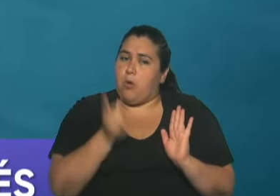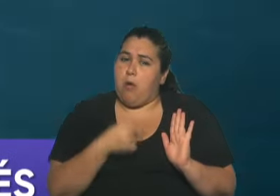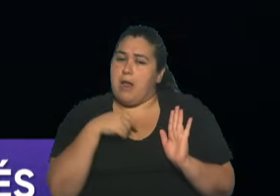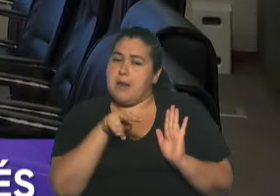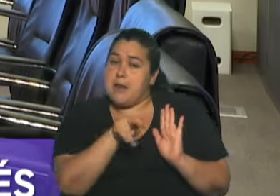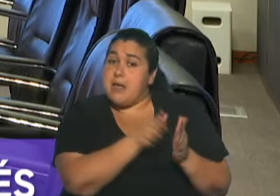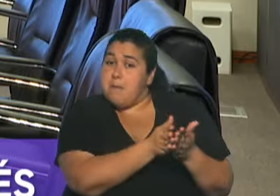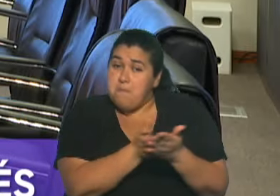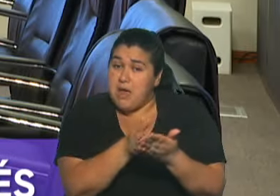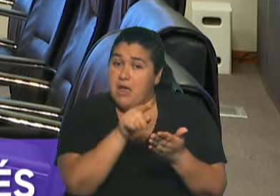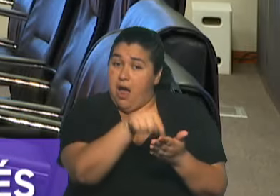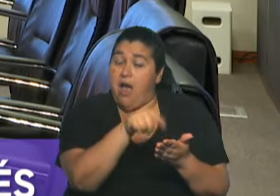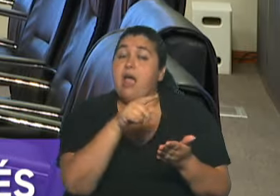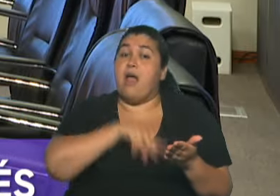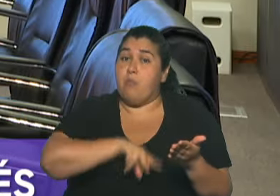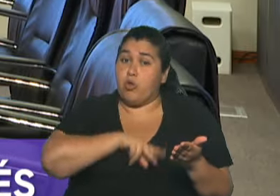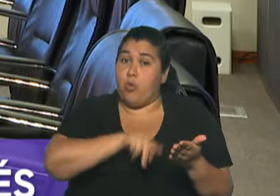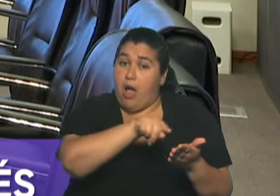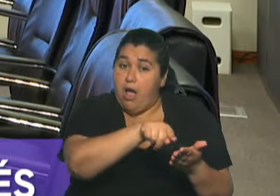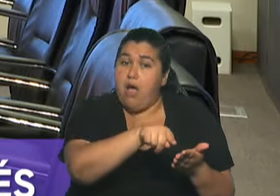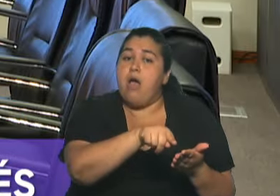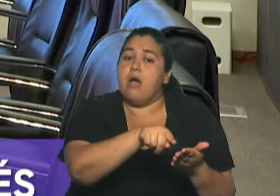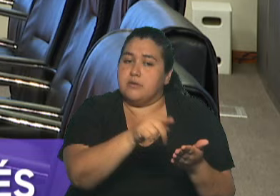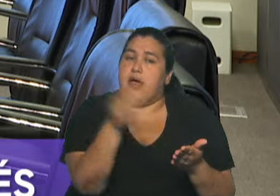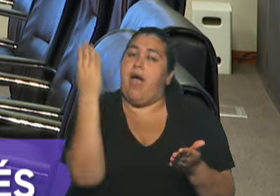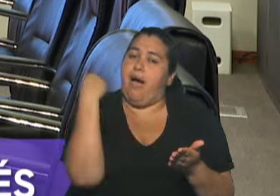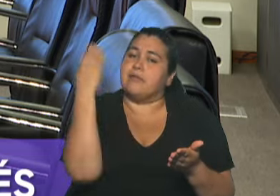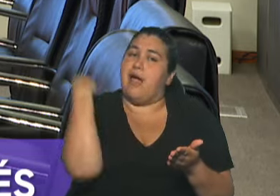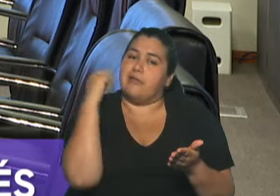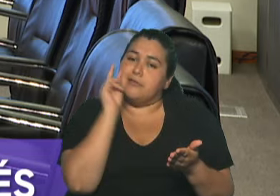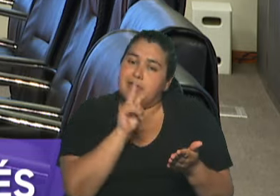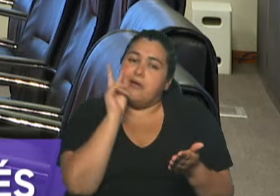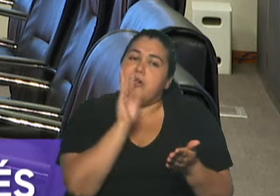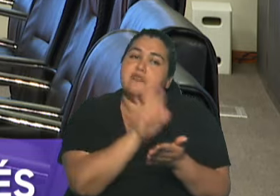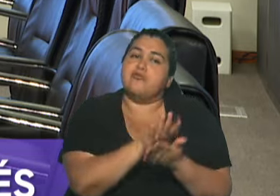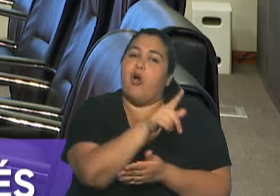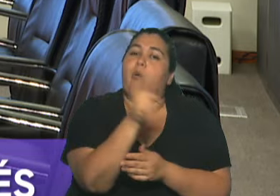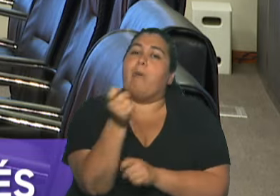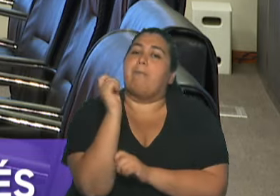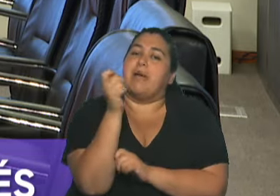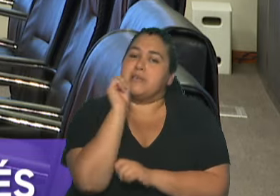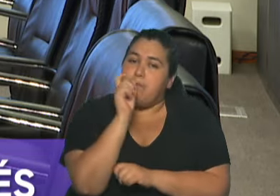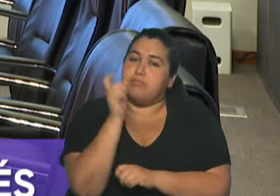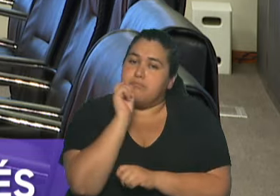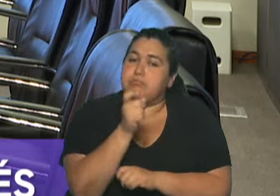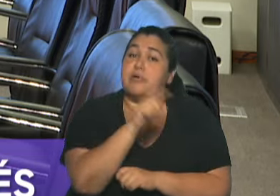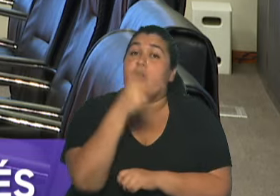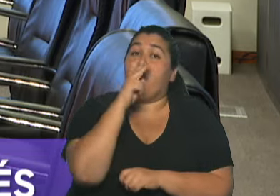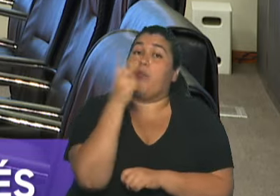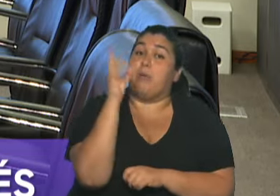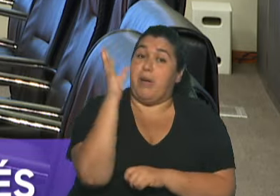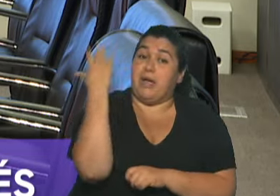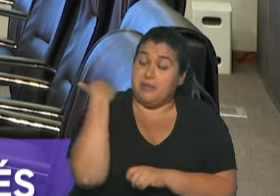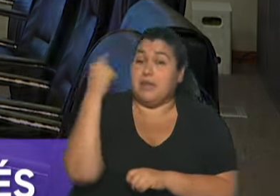este buque el calvao tiene antecedente en cuanto a lo que es pesca ilegal Ya que en el año 2020 la prefectura